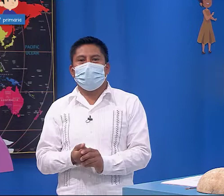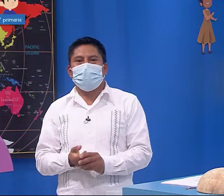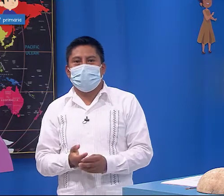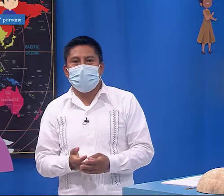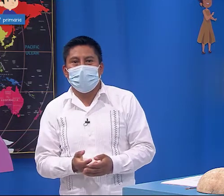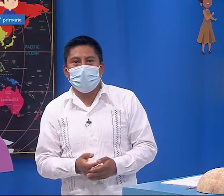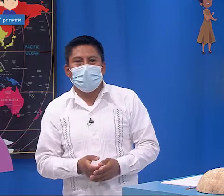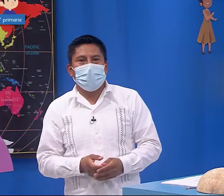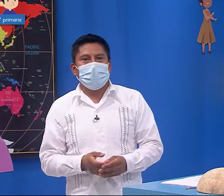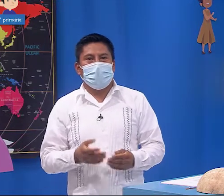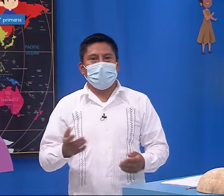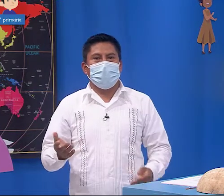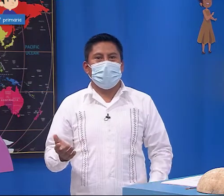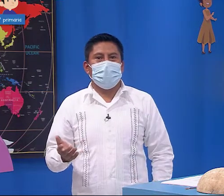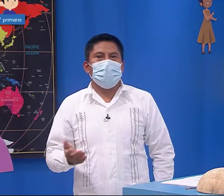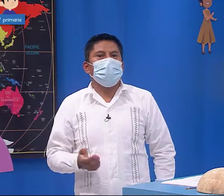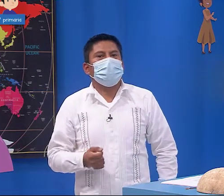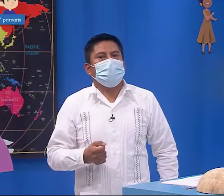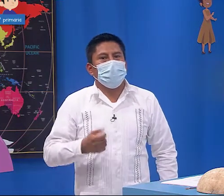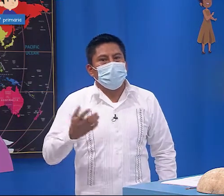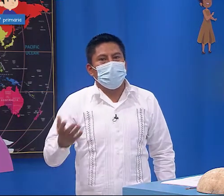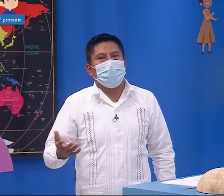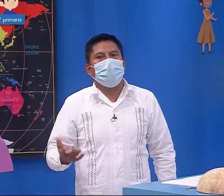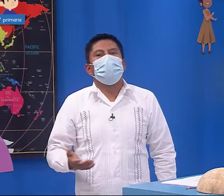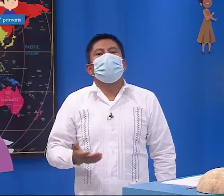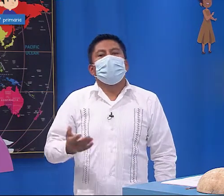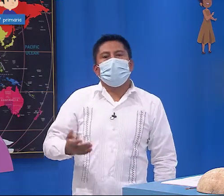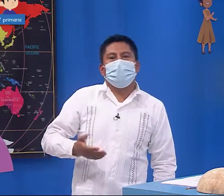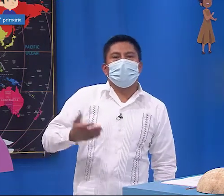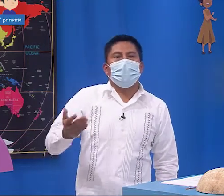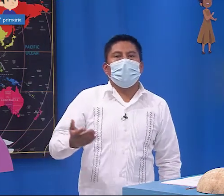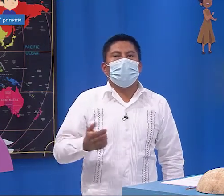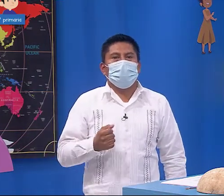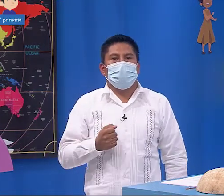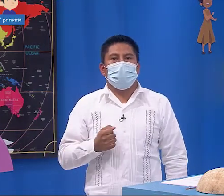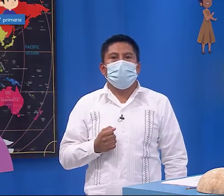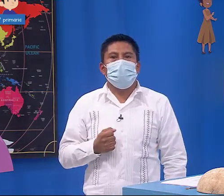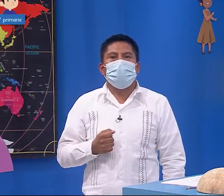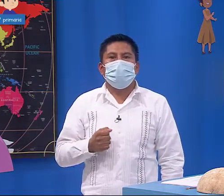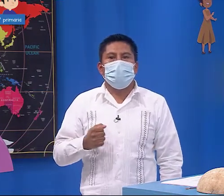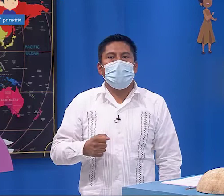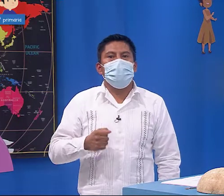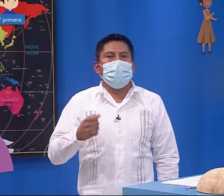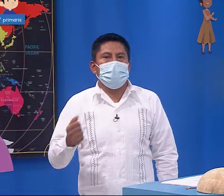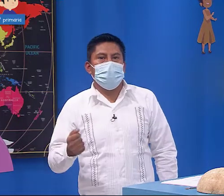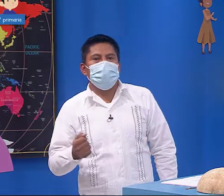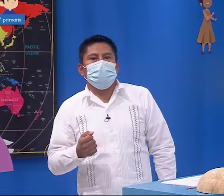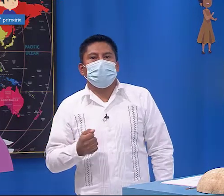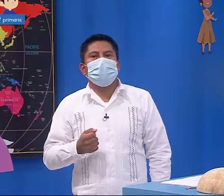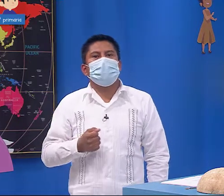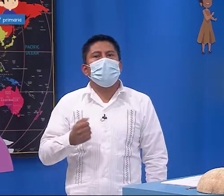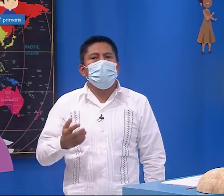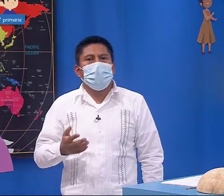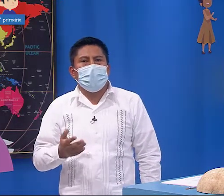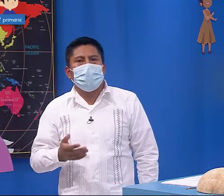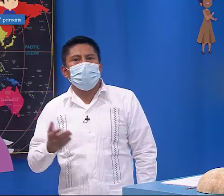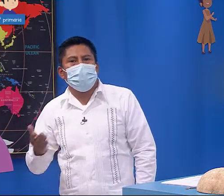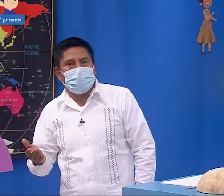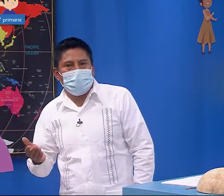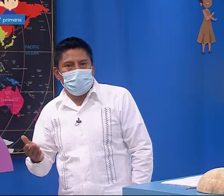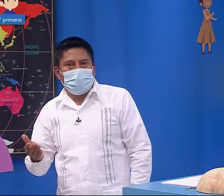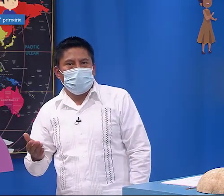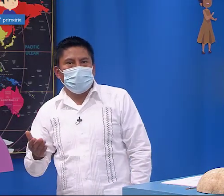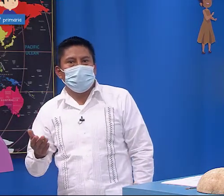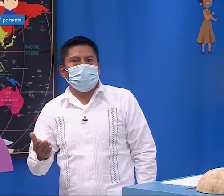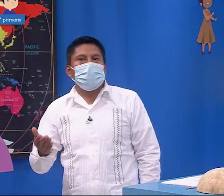zenia, dazihina, dagitzana, que chodo yo, agiza a no shinondo no, rumi México. Entonces, kimona,